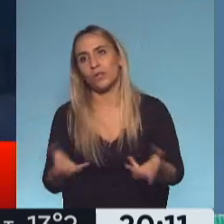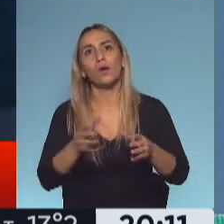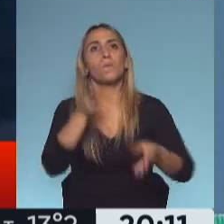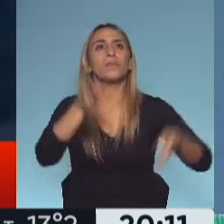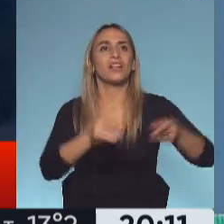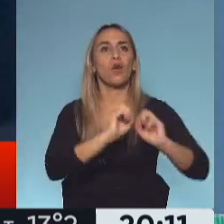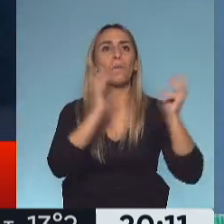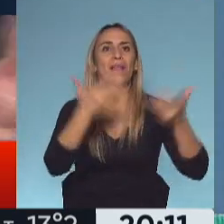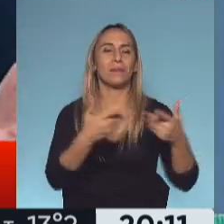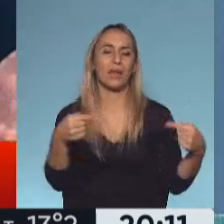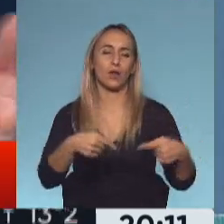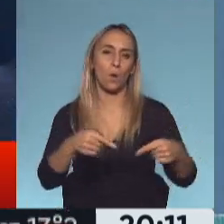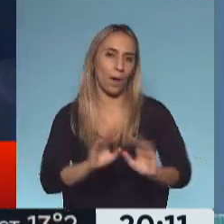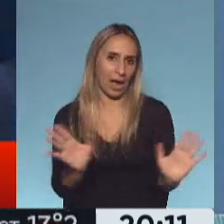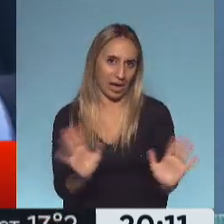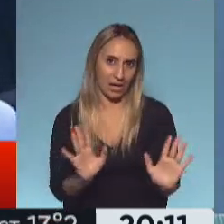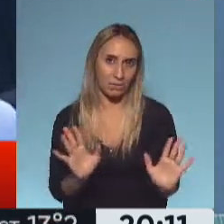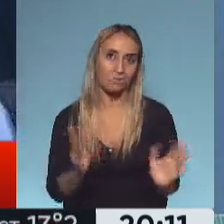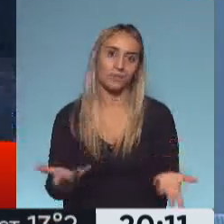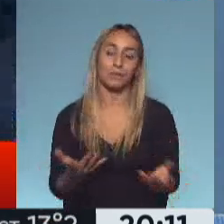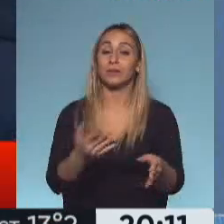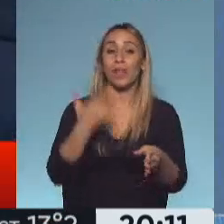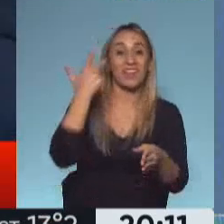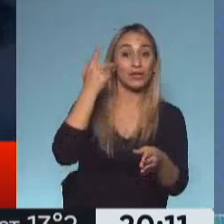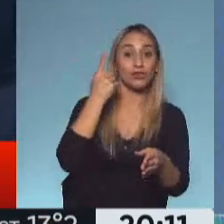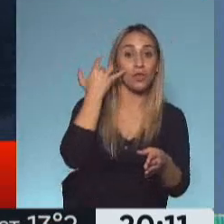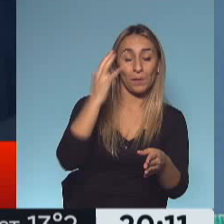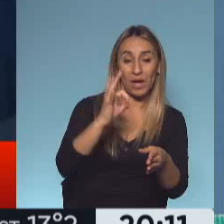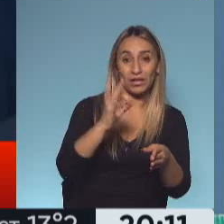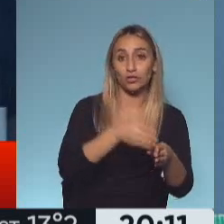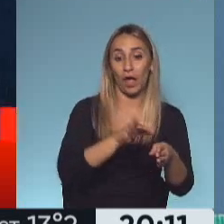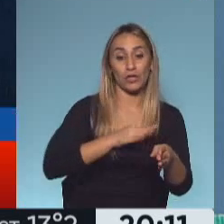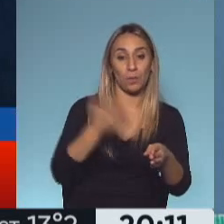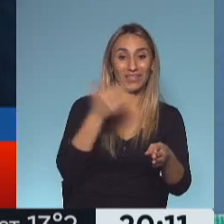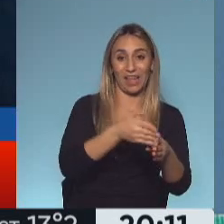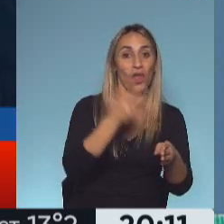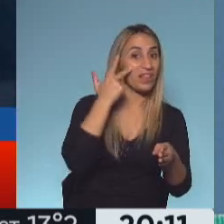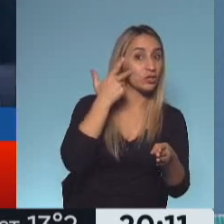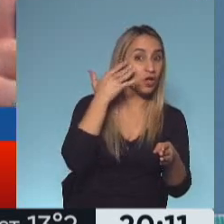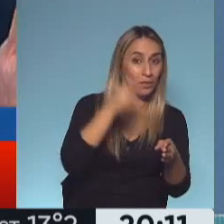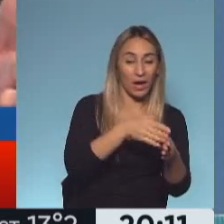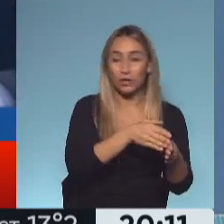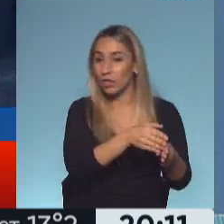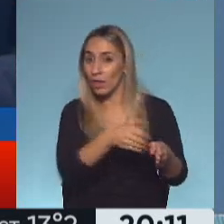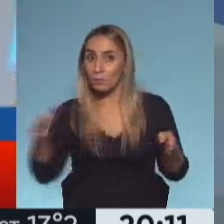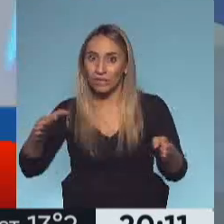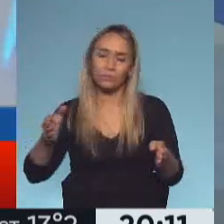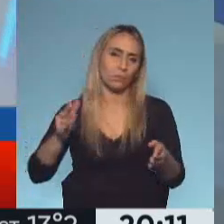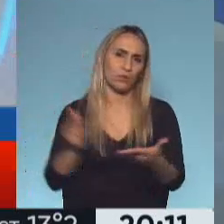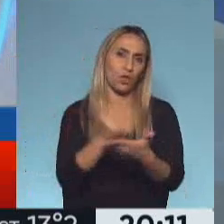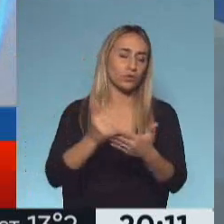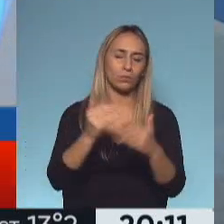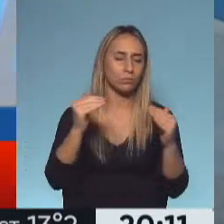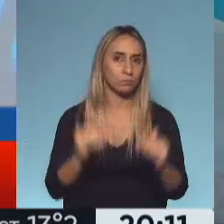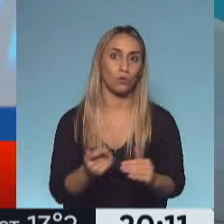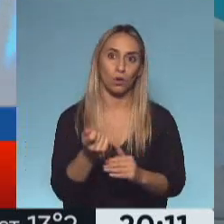pandemia, que obviamente recordemos, ¿no? Después del 18 de marzo del año pasado hubo momentos de muy bajo nivel de producción, teníamos